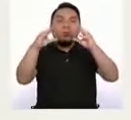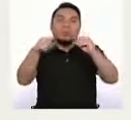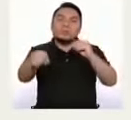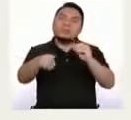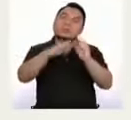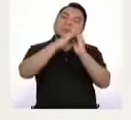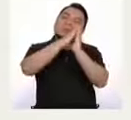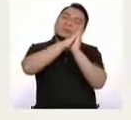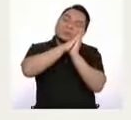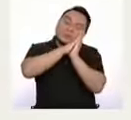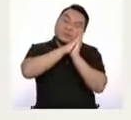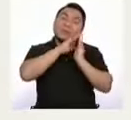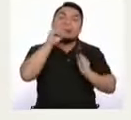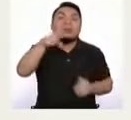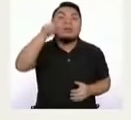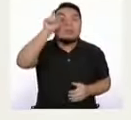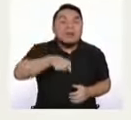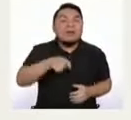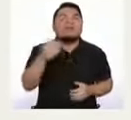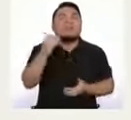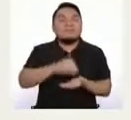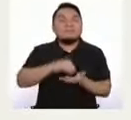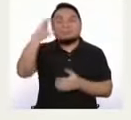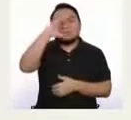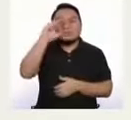ahora deberás buscar.